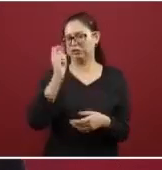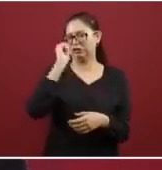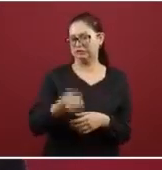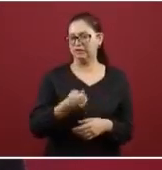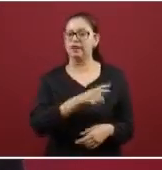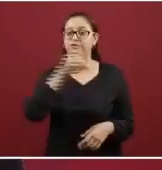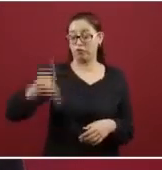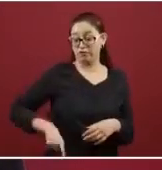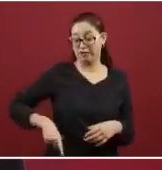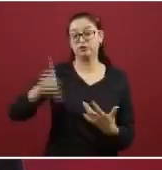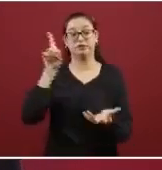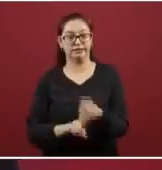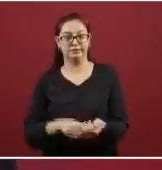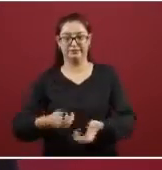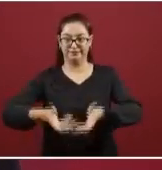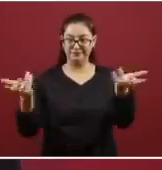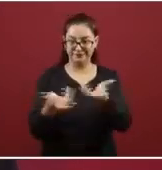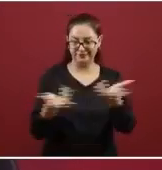gobierno